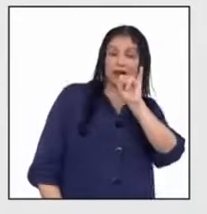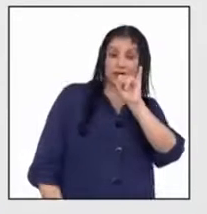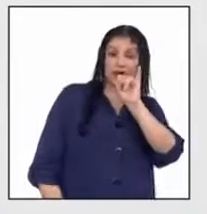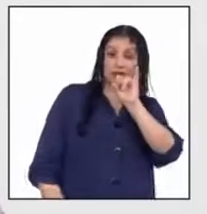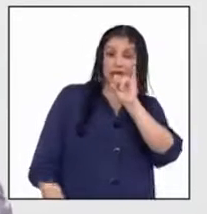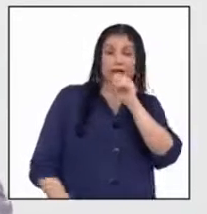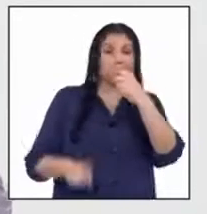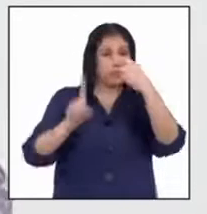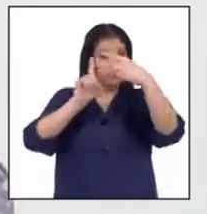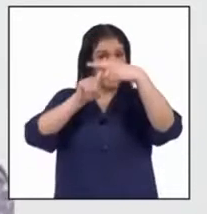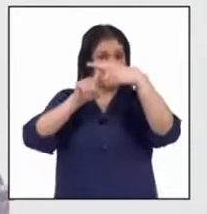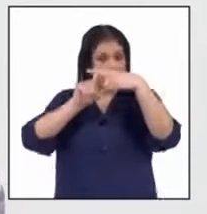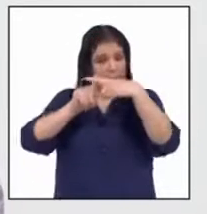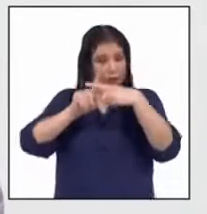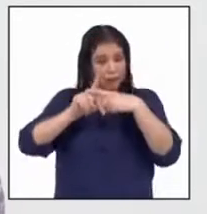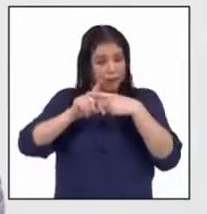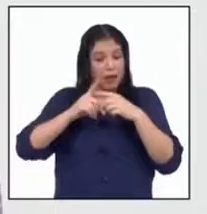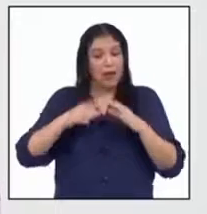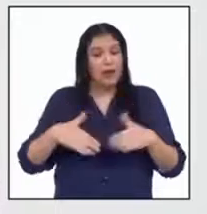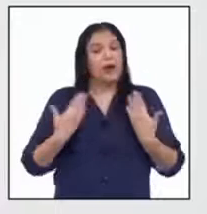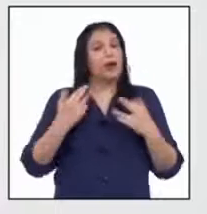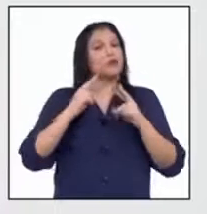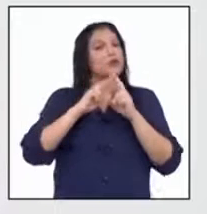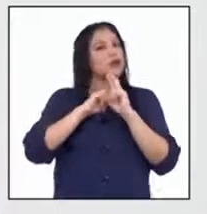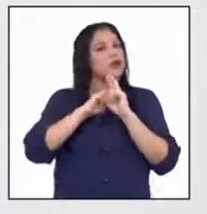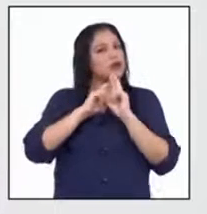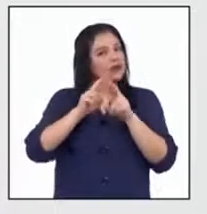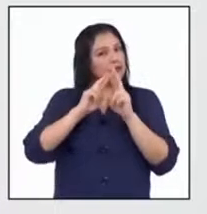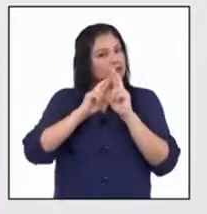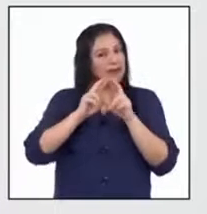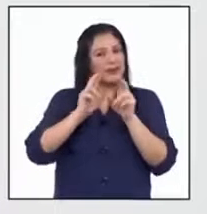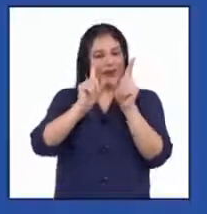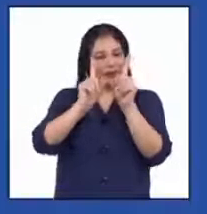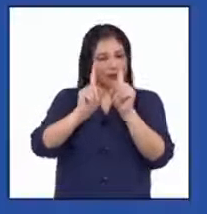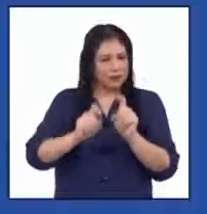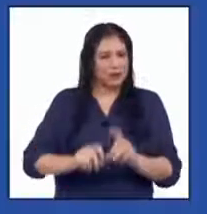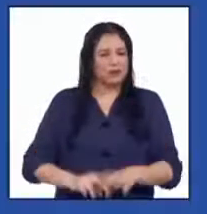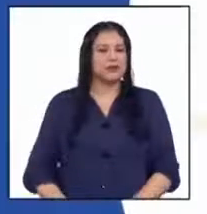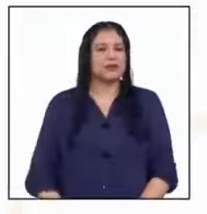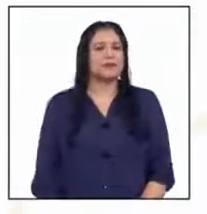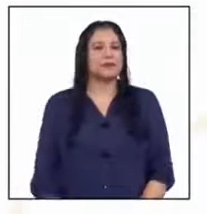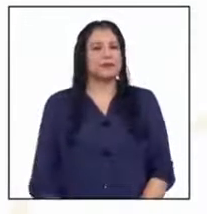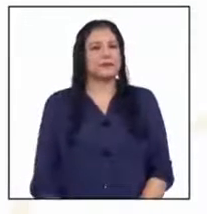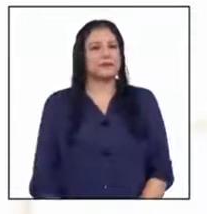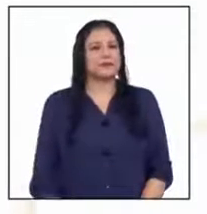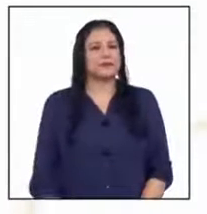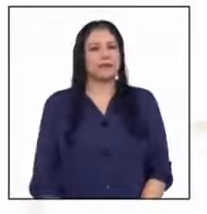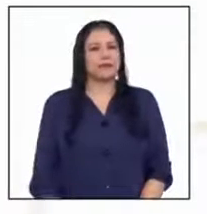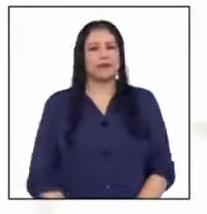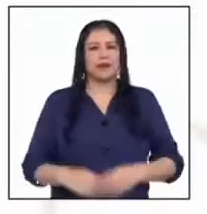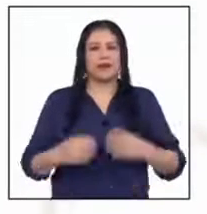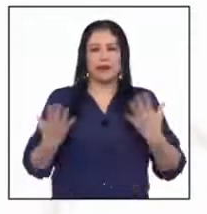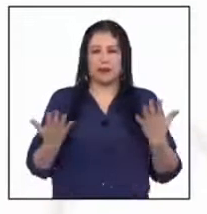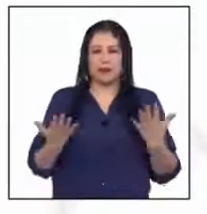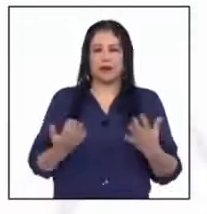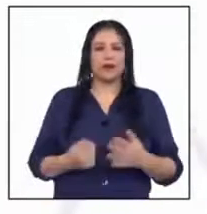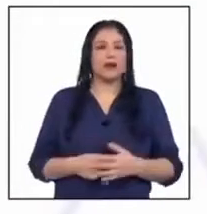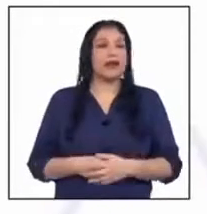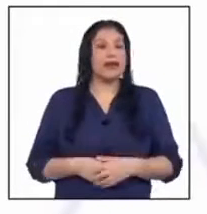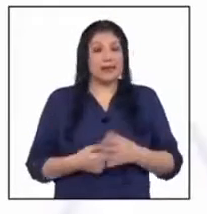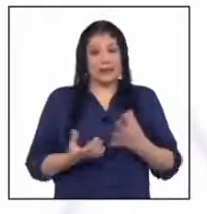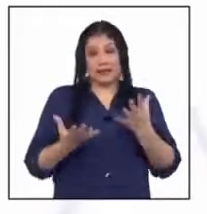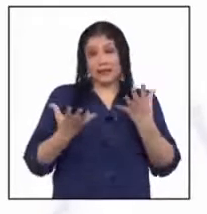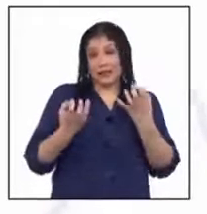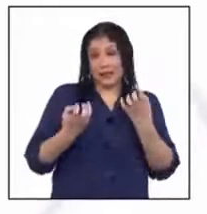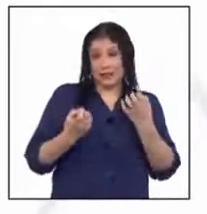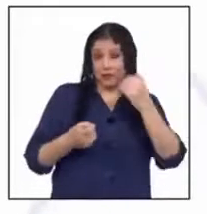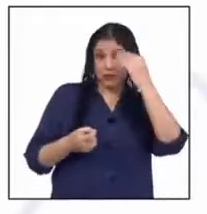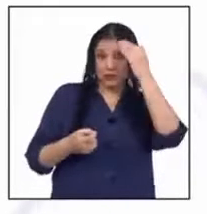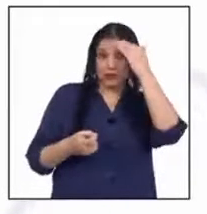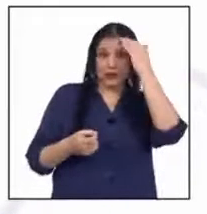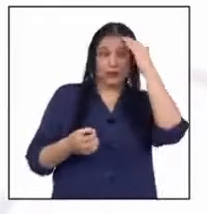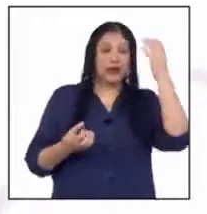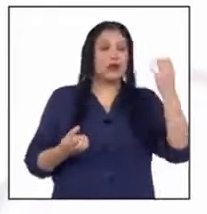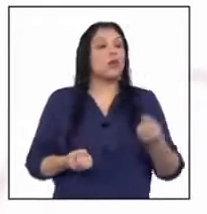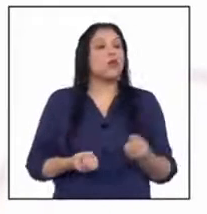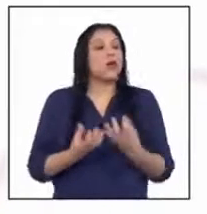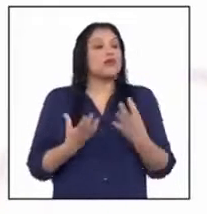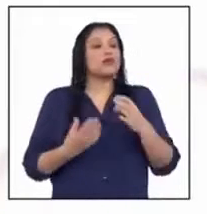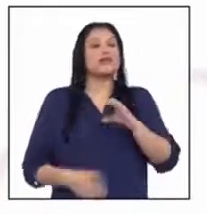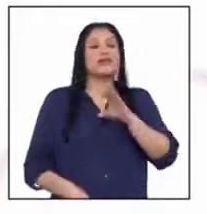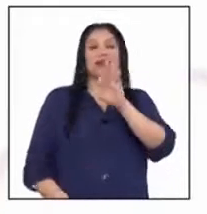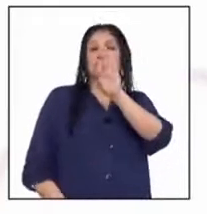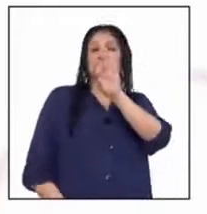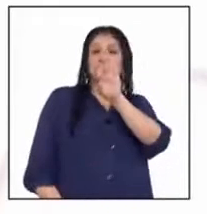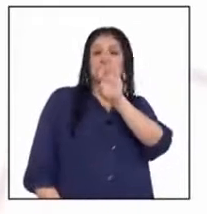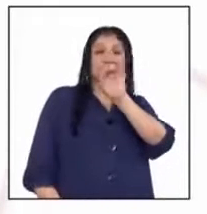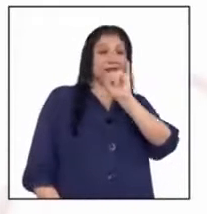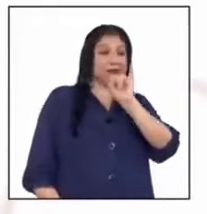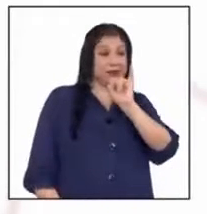acumulada para poder responder la interrogante. Entonces, si queremos obtener la frecuencia